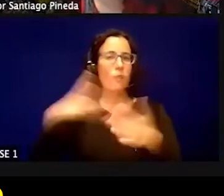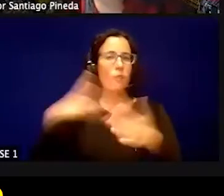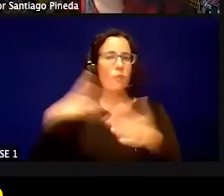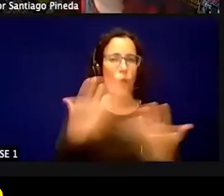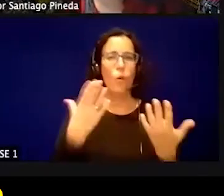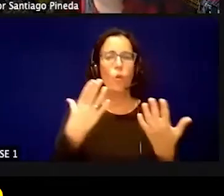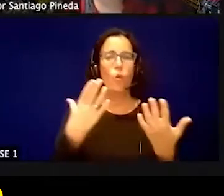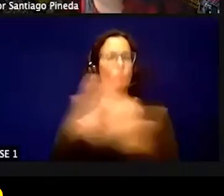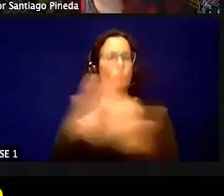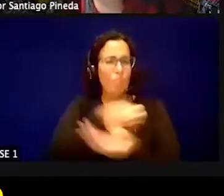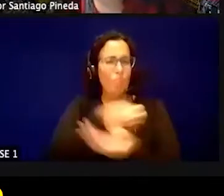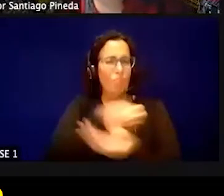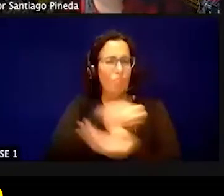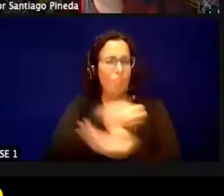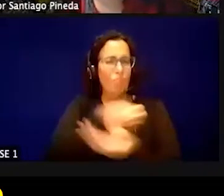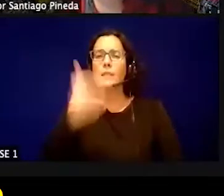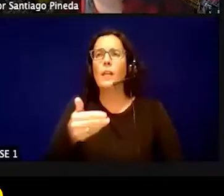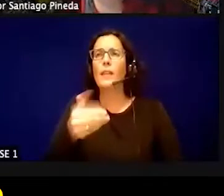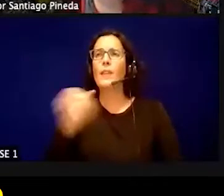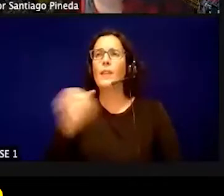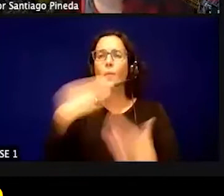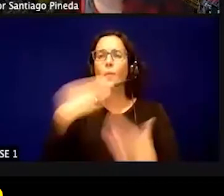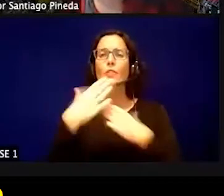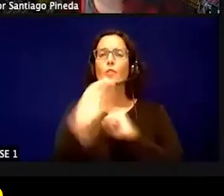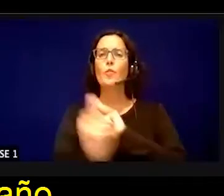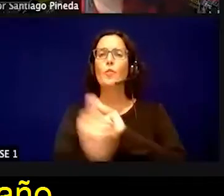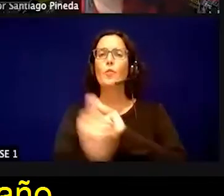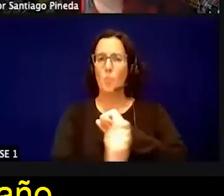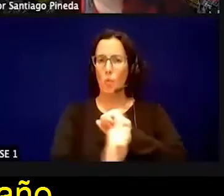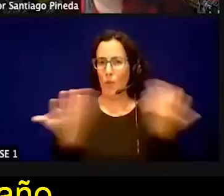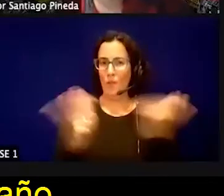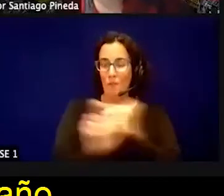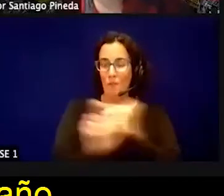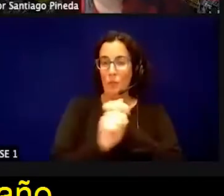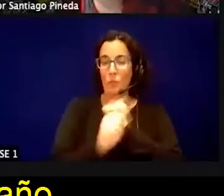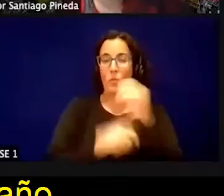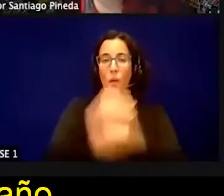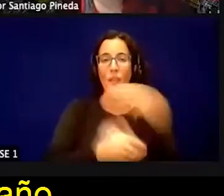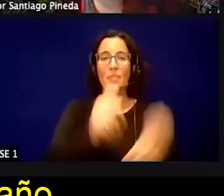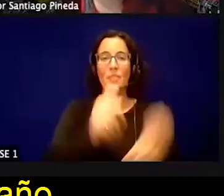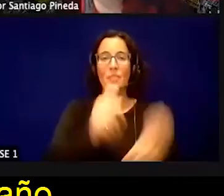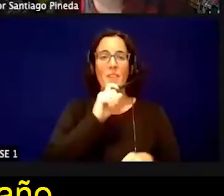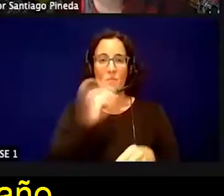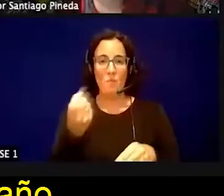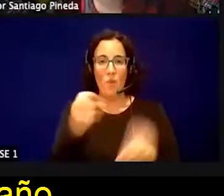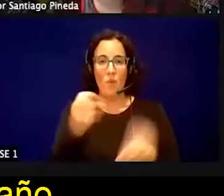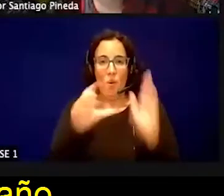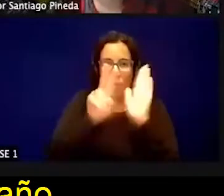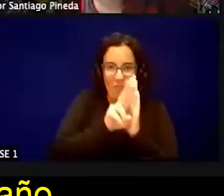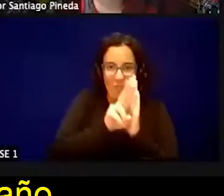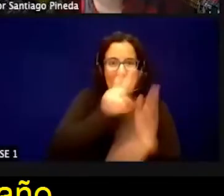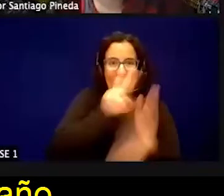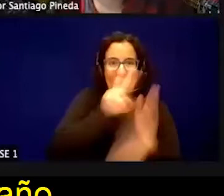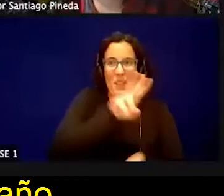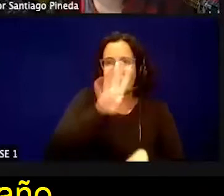el truco para que hacerte este currículum, como digo, en 24 horas al día durante 365 días al